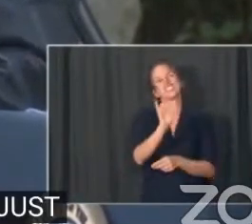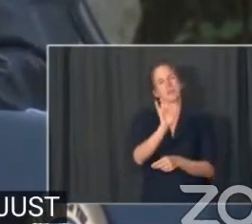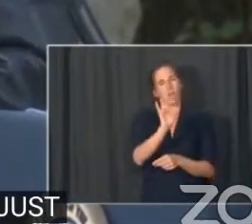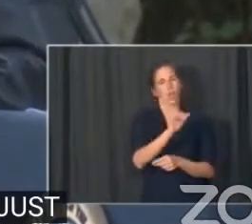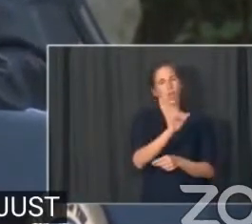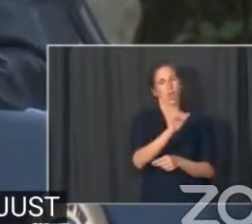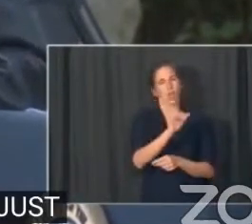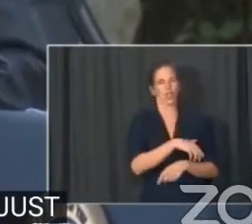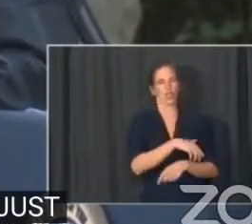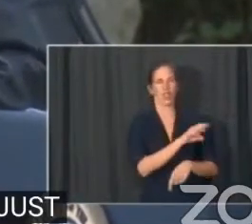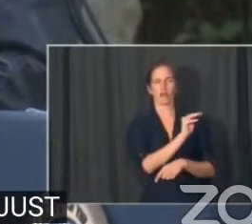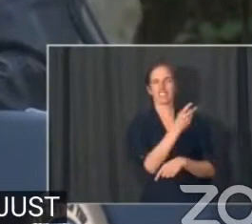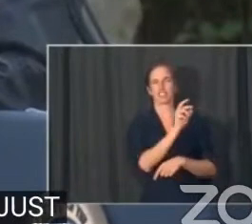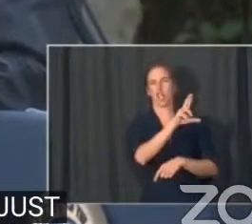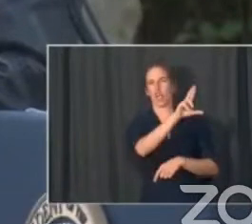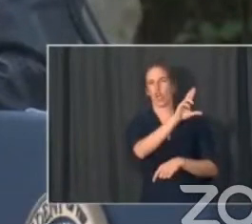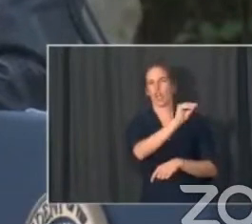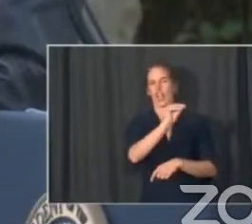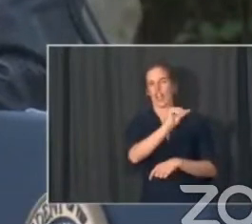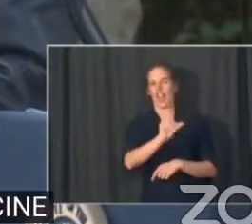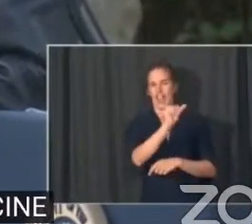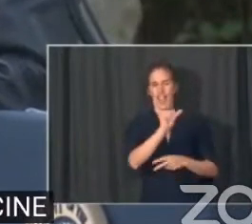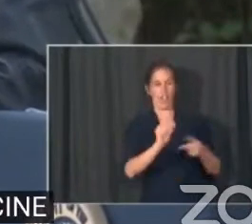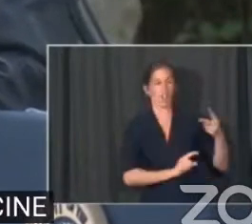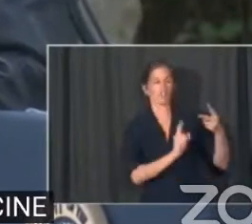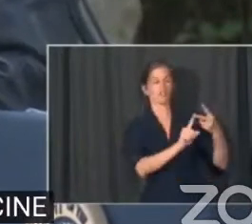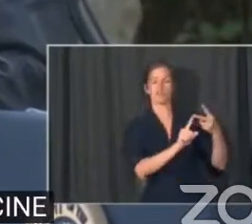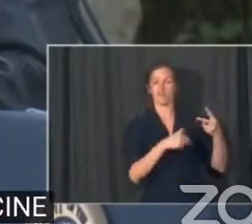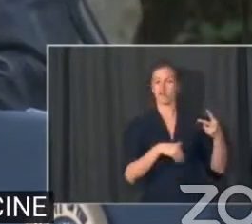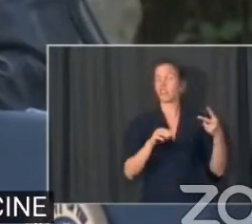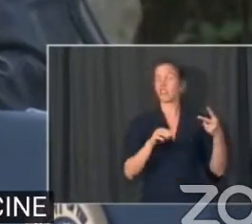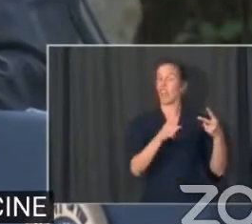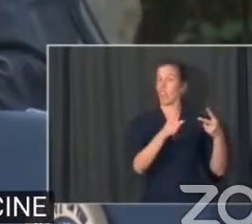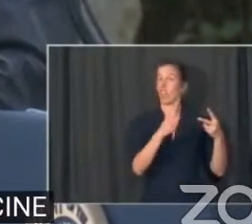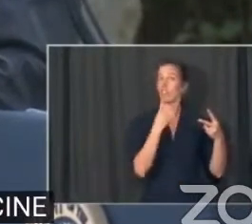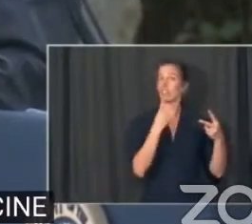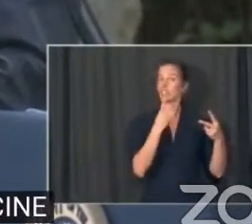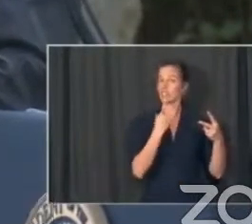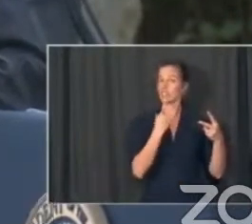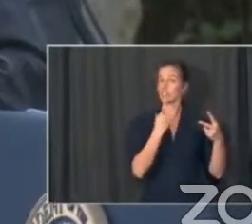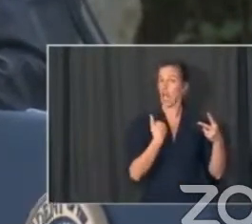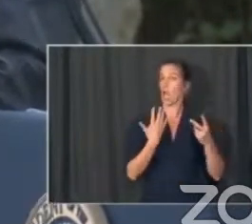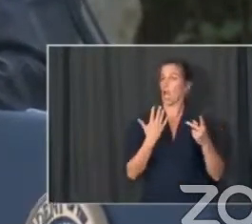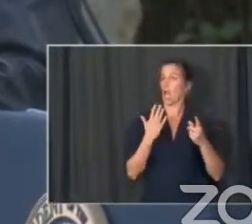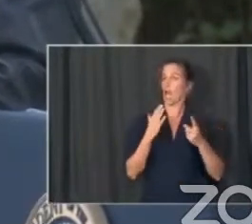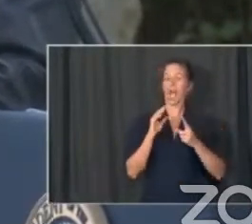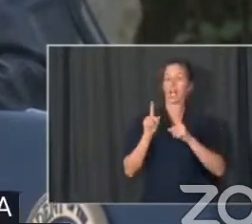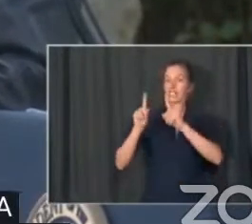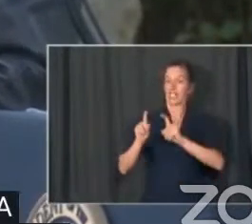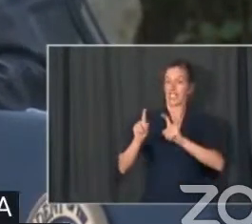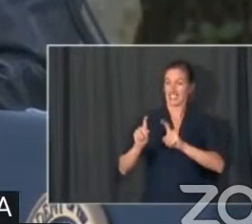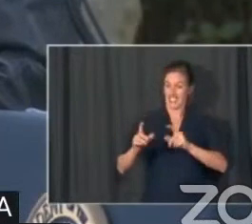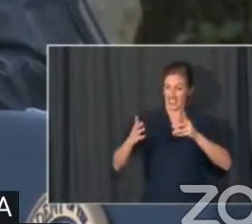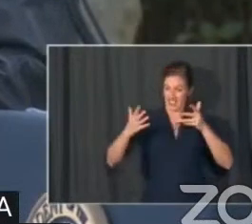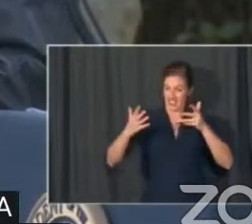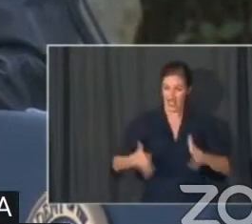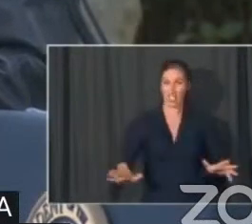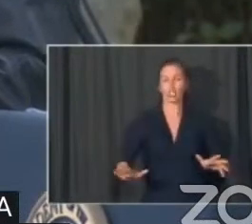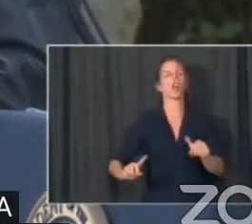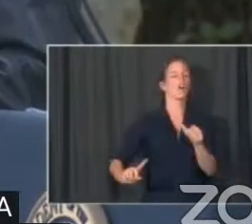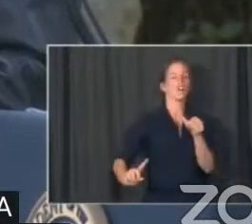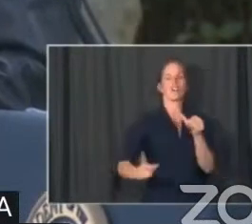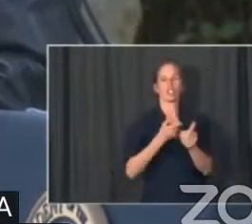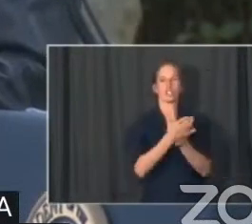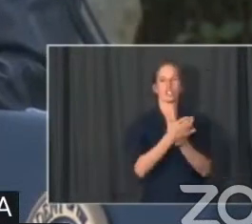el RNA, miércoles esta misma announces they have semana. achieved the number of cases in Otras their trial compañías to allow han for usado first interim una